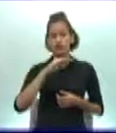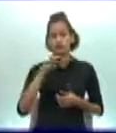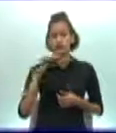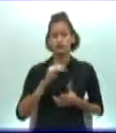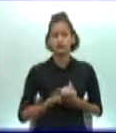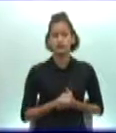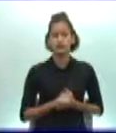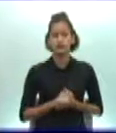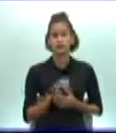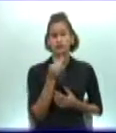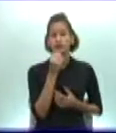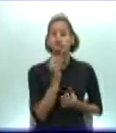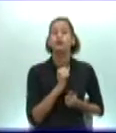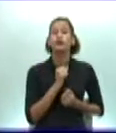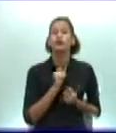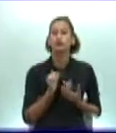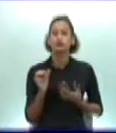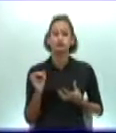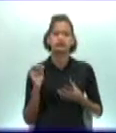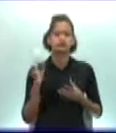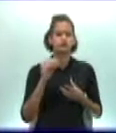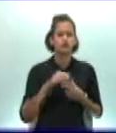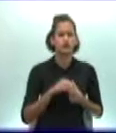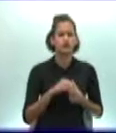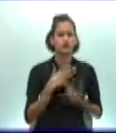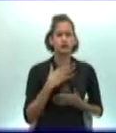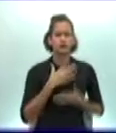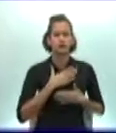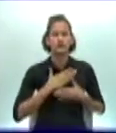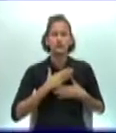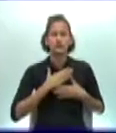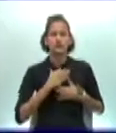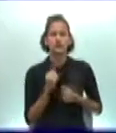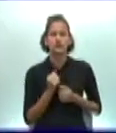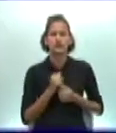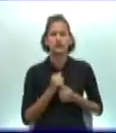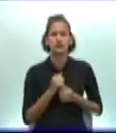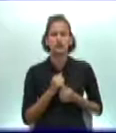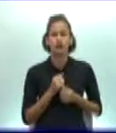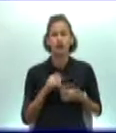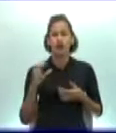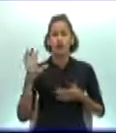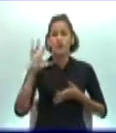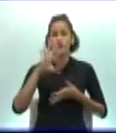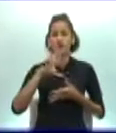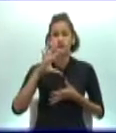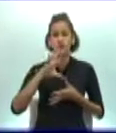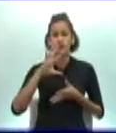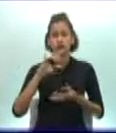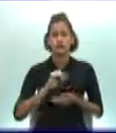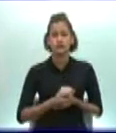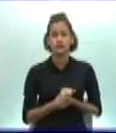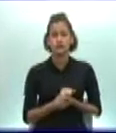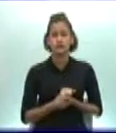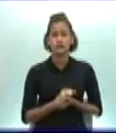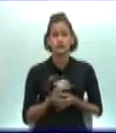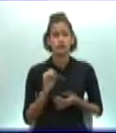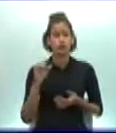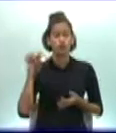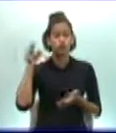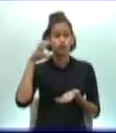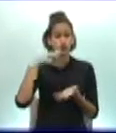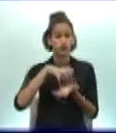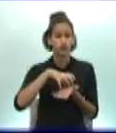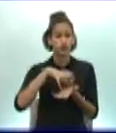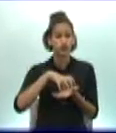Podemos agregar también que pertenece al continente de las Américas, encontrándose ubicado